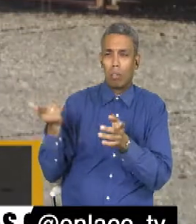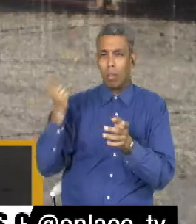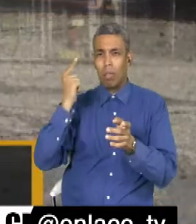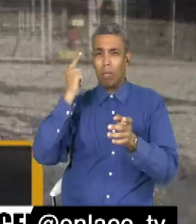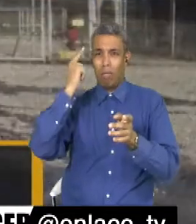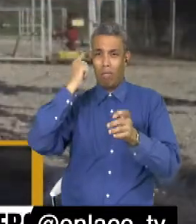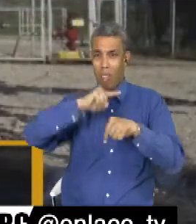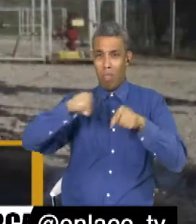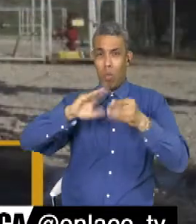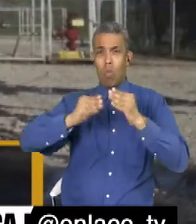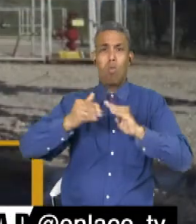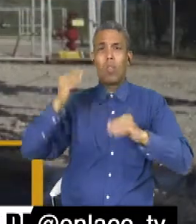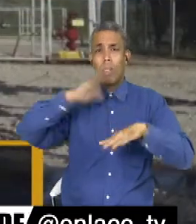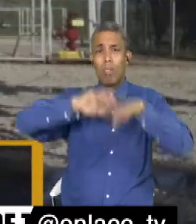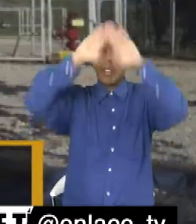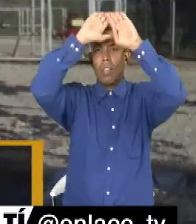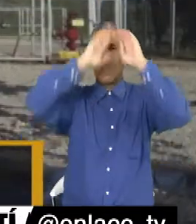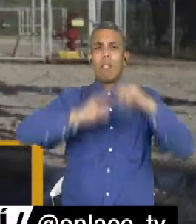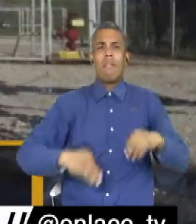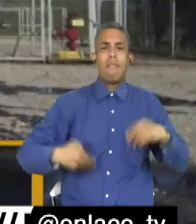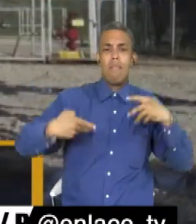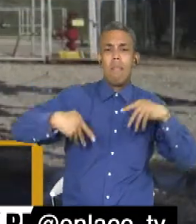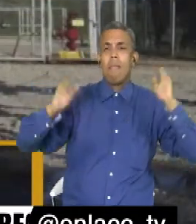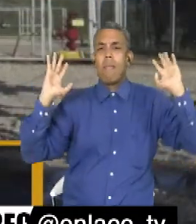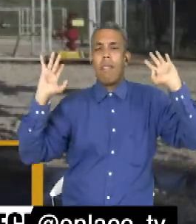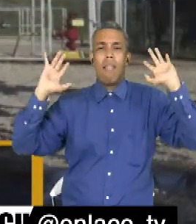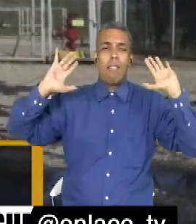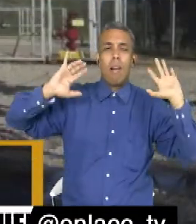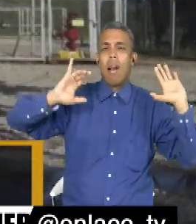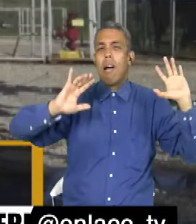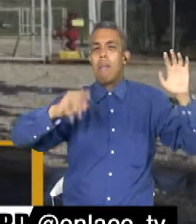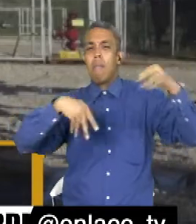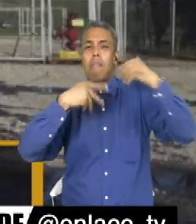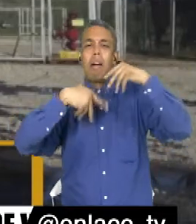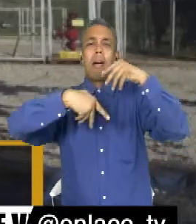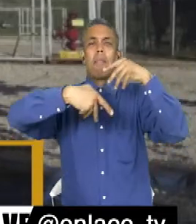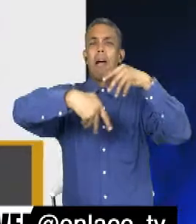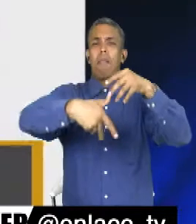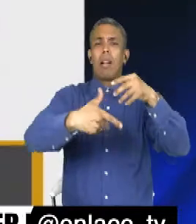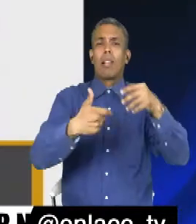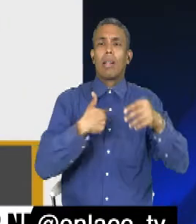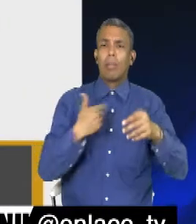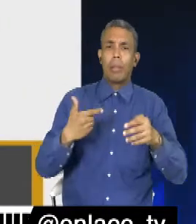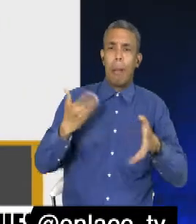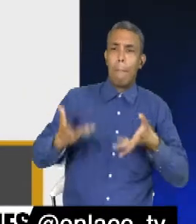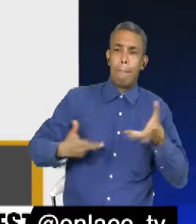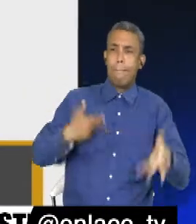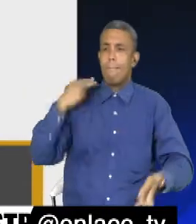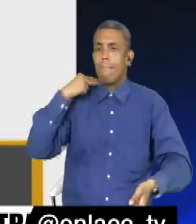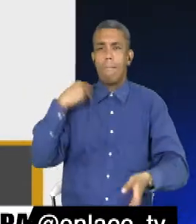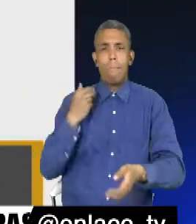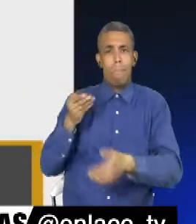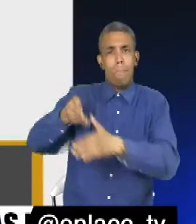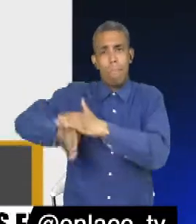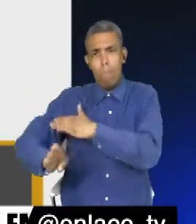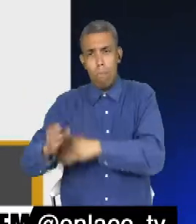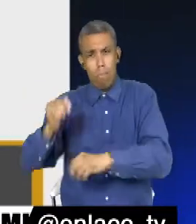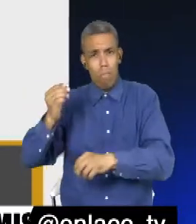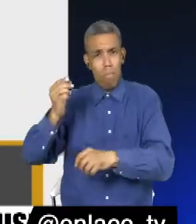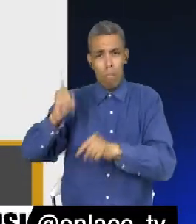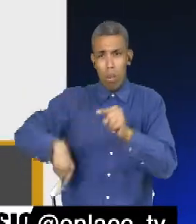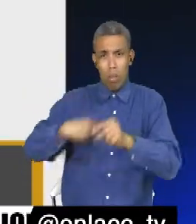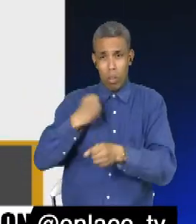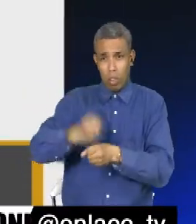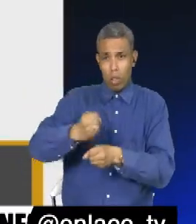según la empresa, se registran desde el pasado jueves en diferentes veredas del corregimiento del centro. De acuerdo con la empresa, los hechos de violencia se han incrementado